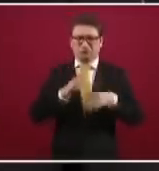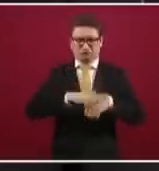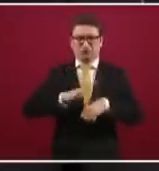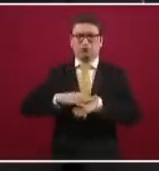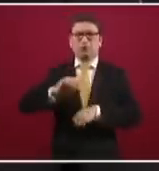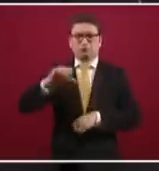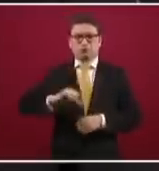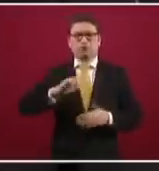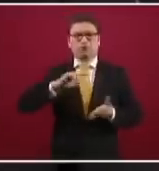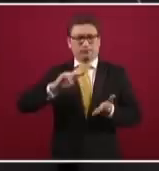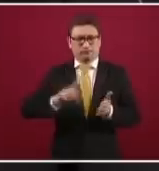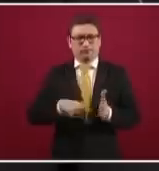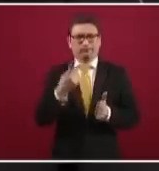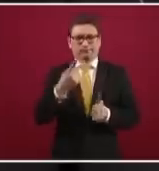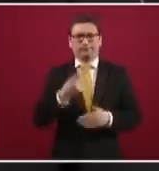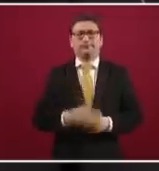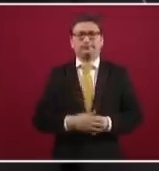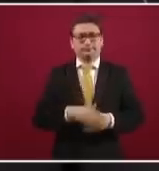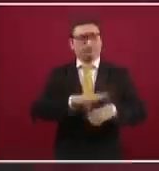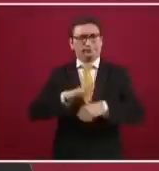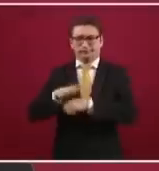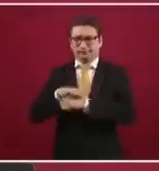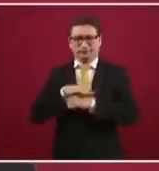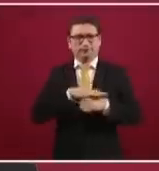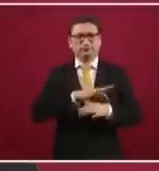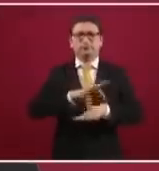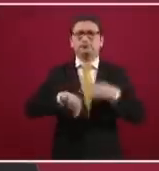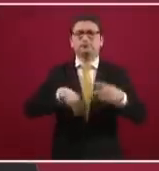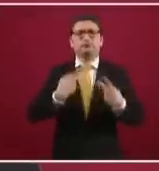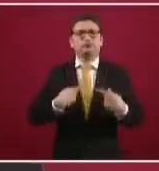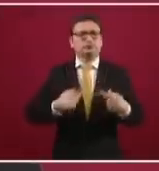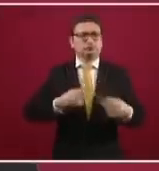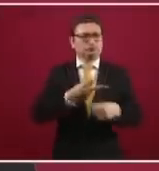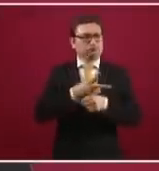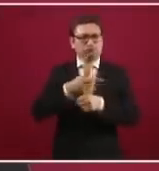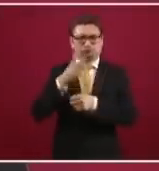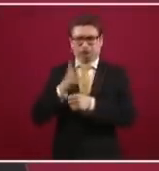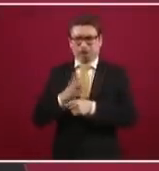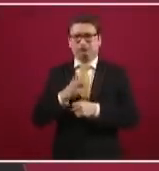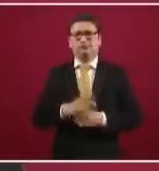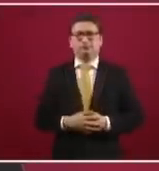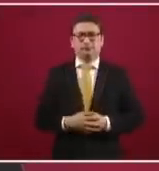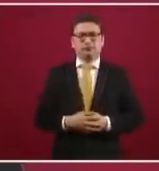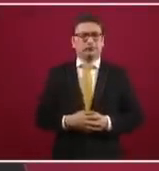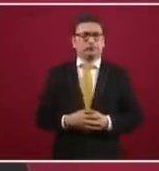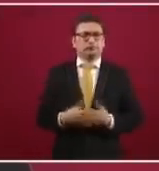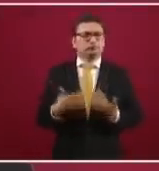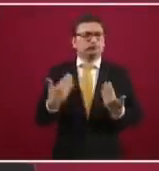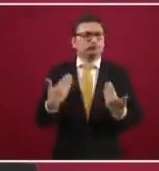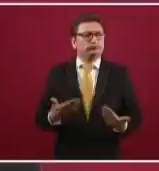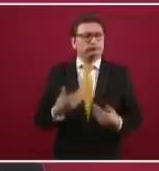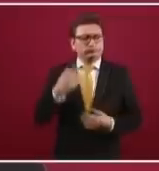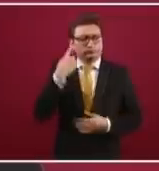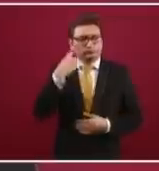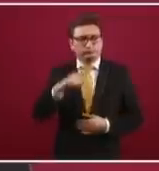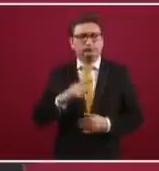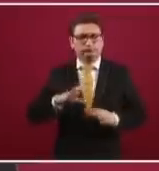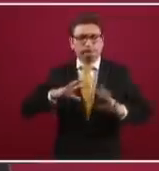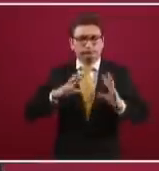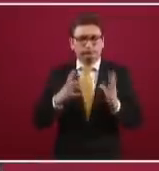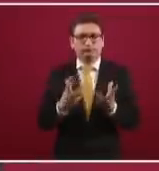nuevo, invitar a toda la población para gritar